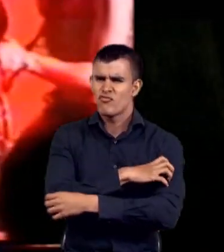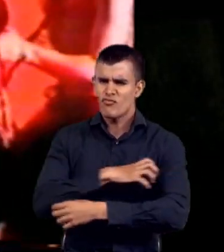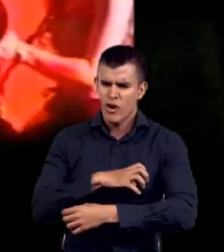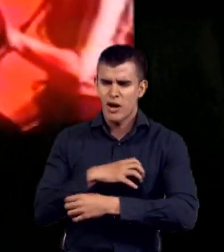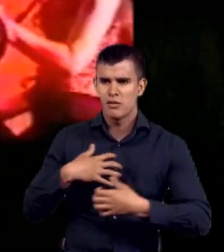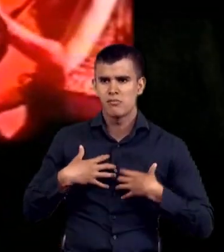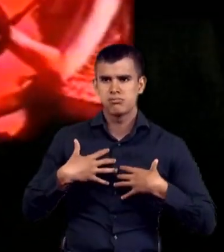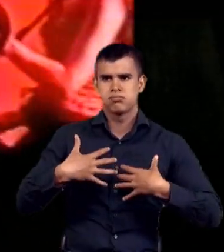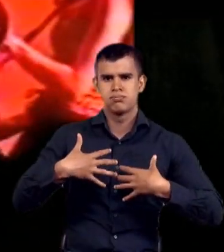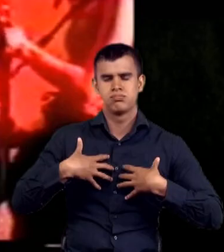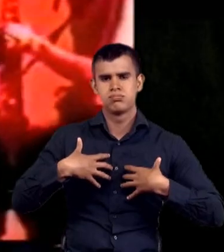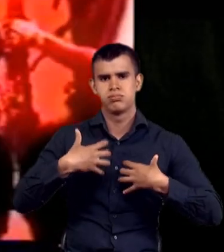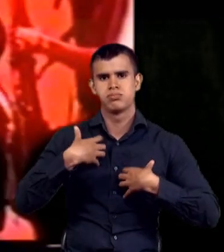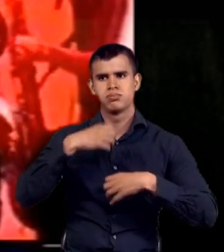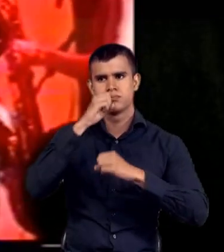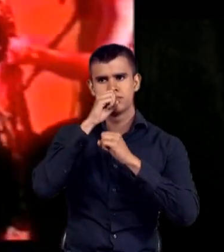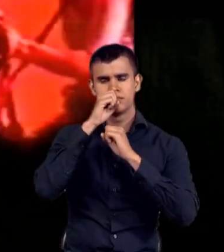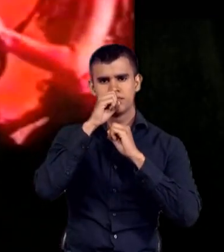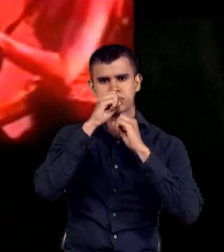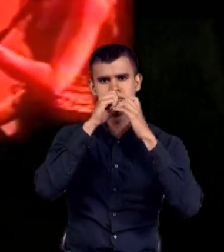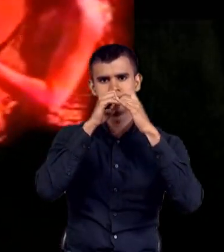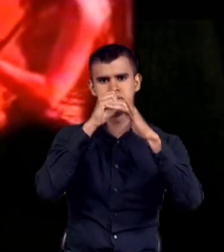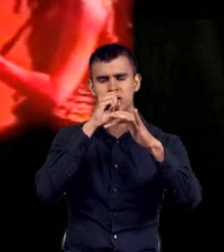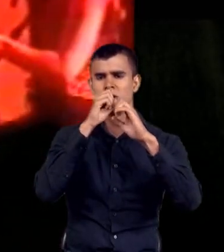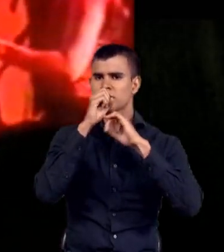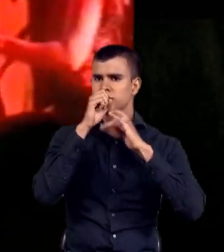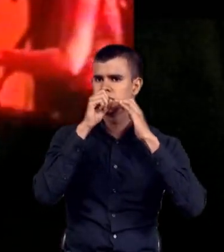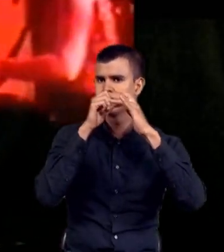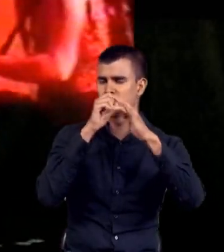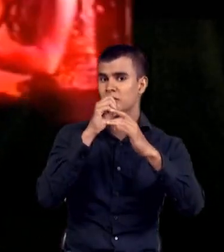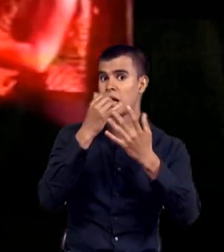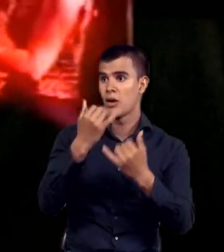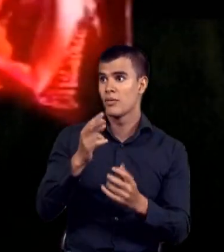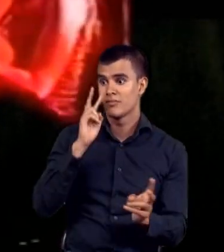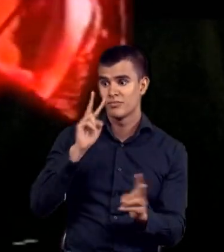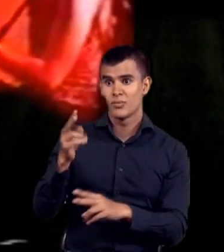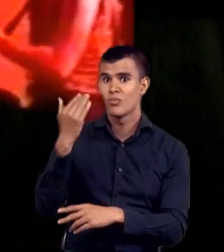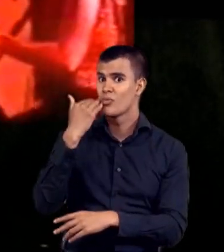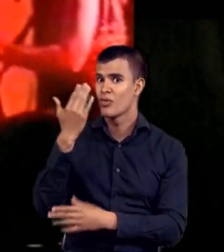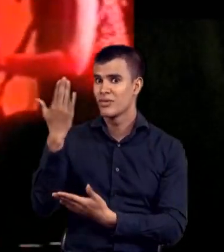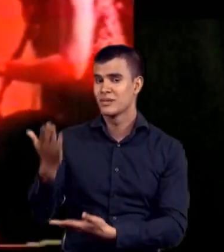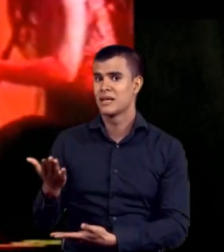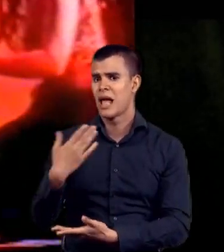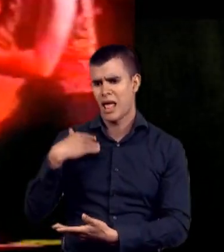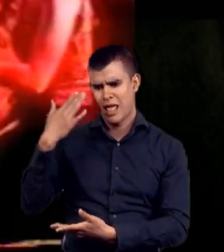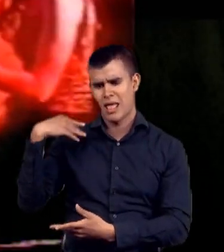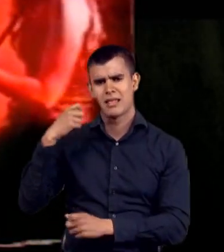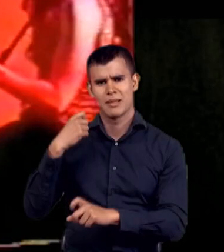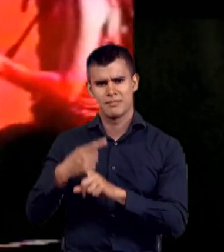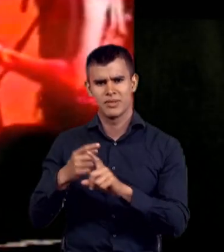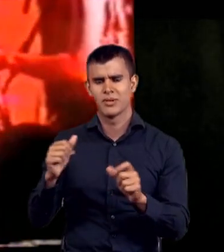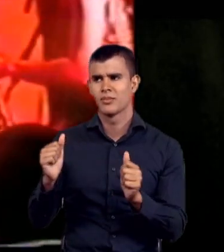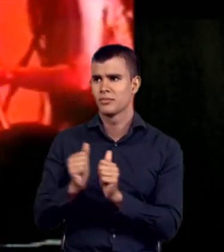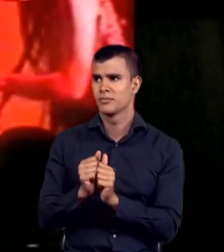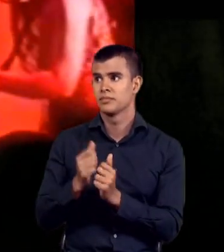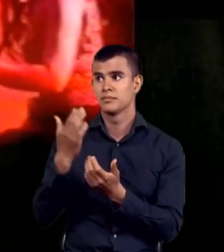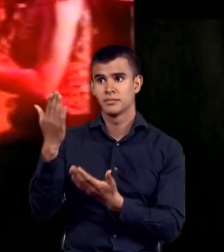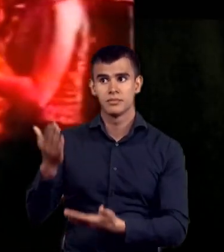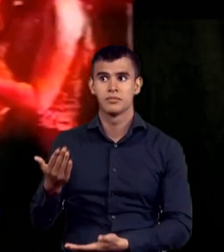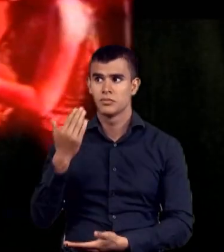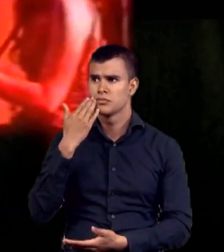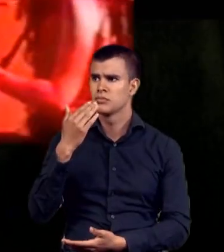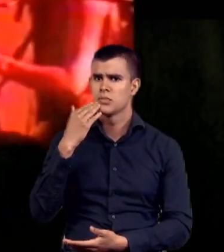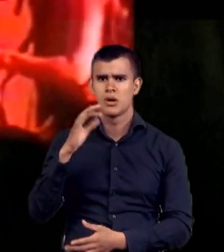fuerza. Nos encontramos el caso especial de Isabela La Roca, que fue compañera mía en la orquesta de Roberto Lugo. Es una